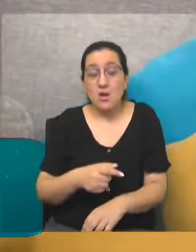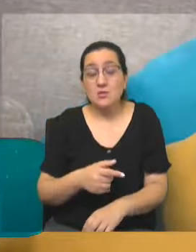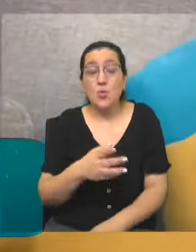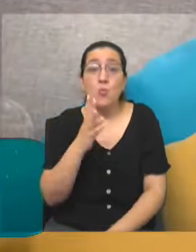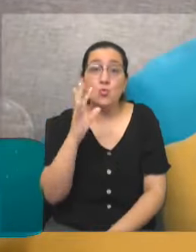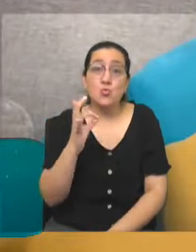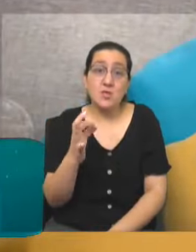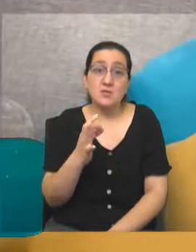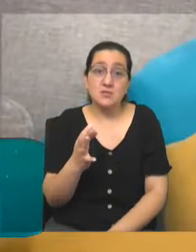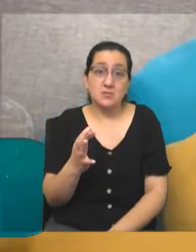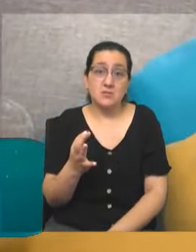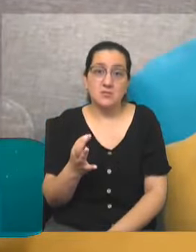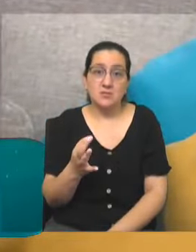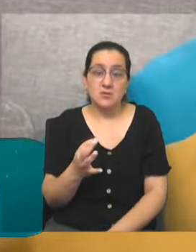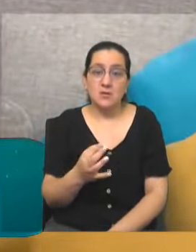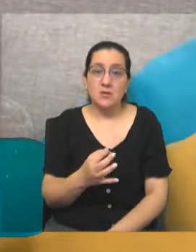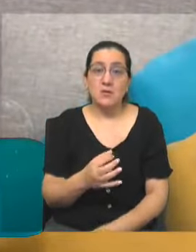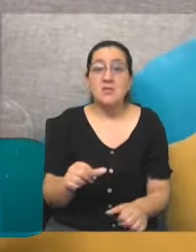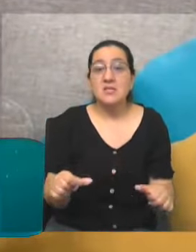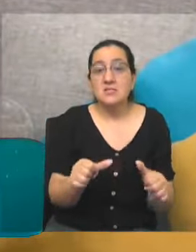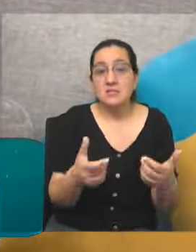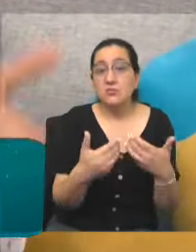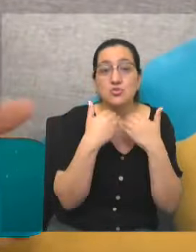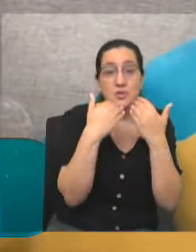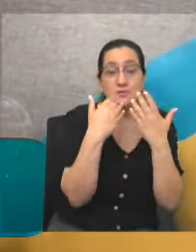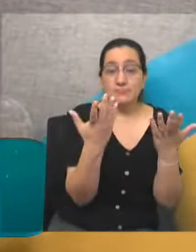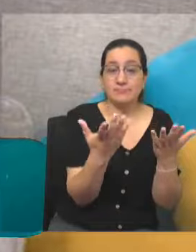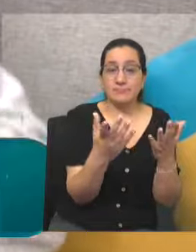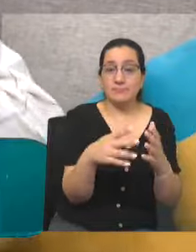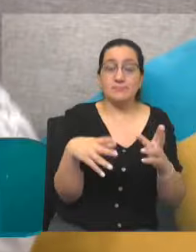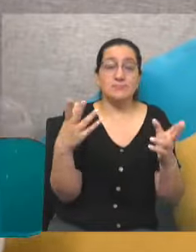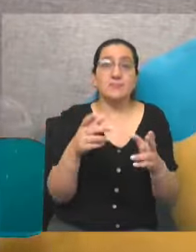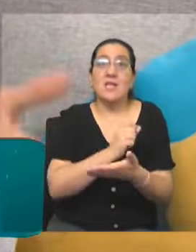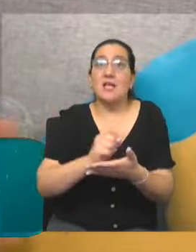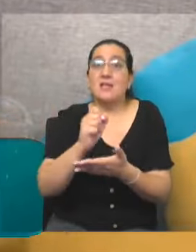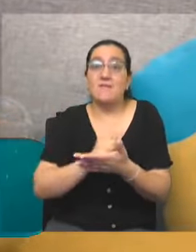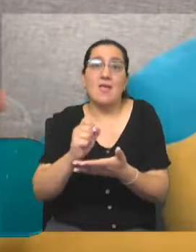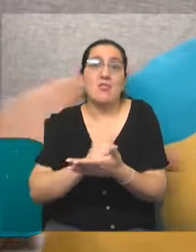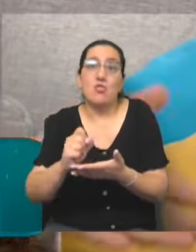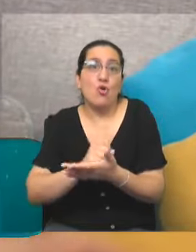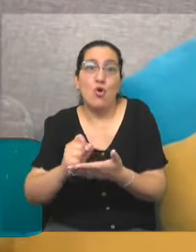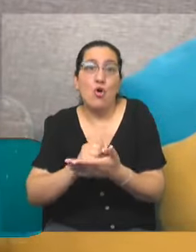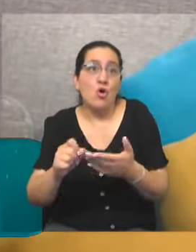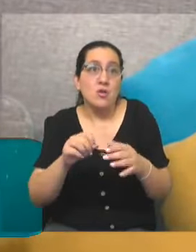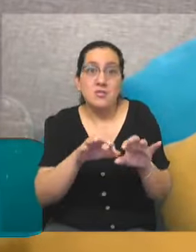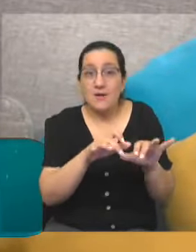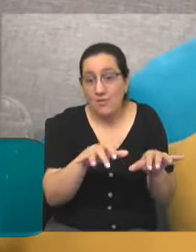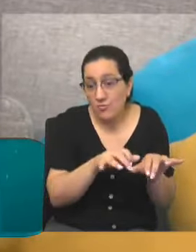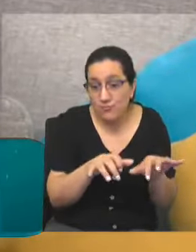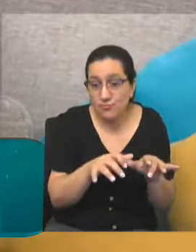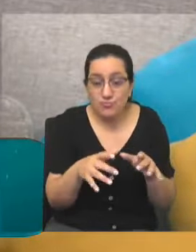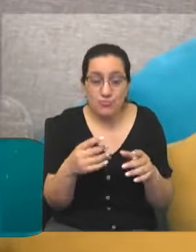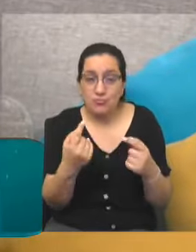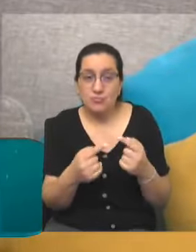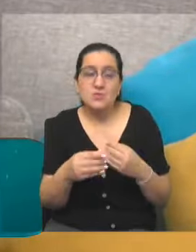tecnología y terminás armando un canal de stream y escribiendo guiones para no sé dónde y eso te lo da